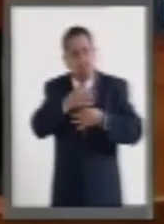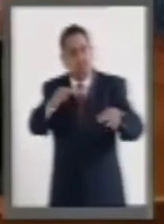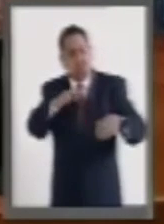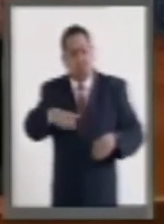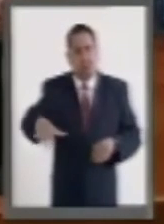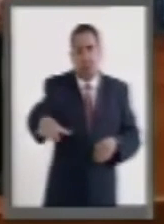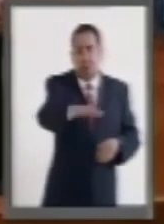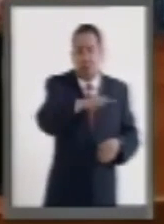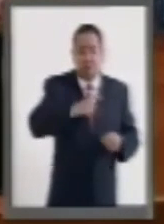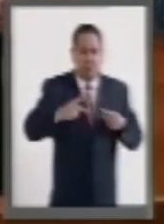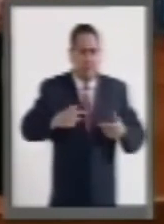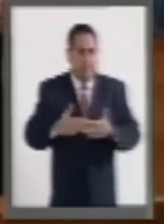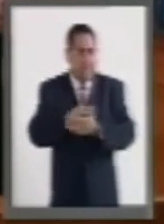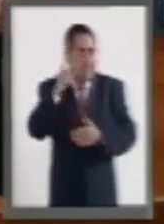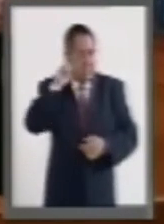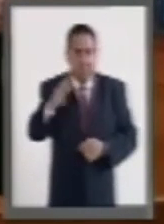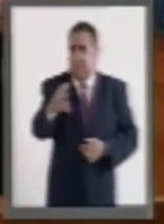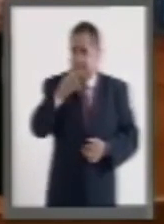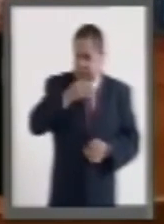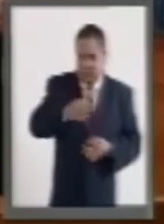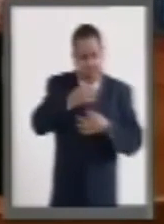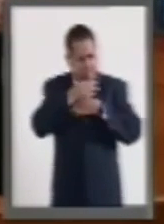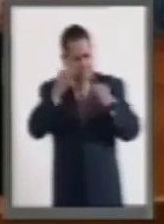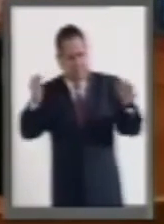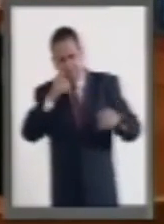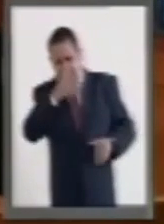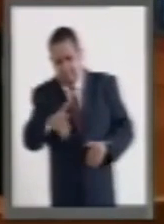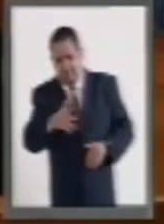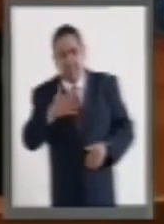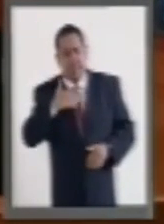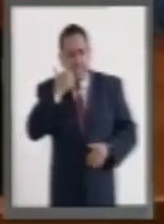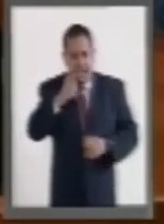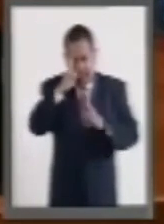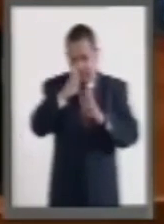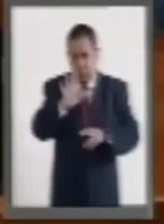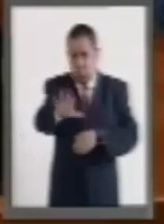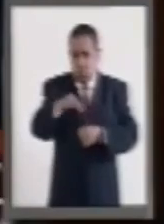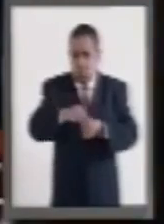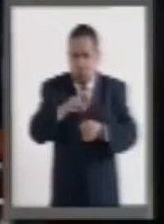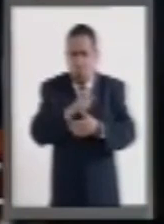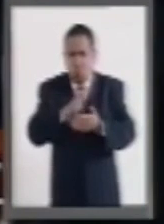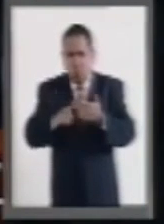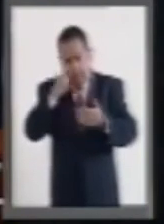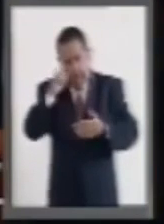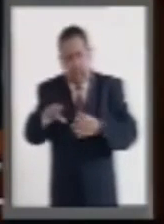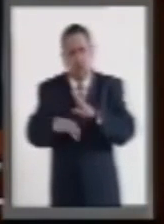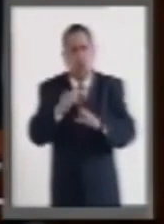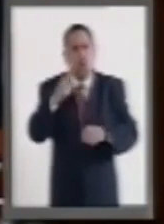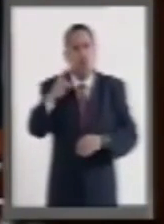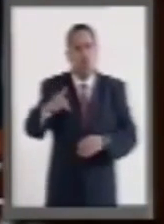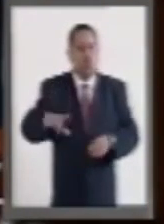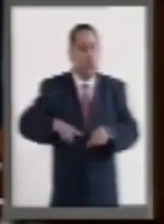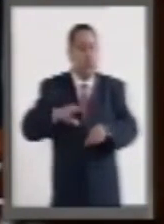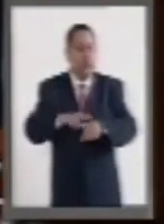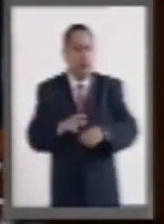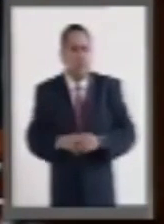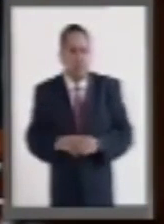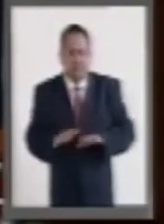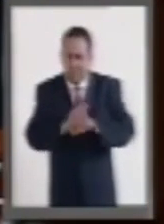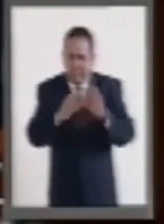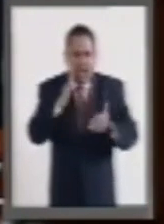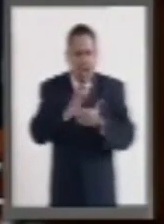de las y los zacatecanos que exigen respeto a su voto y al derecho a elegir a sus gobernantes. Basta